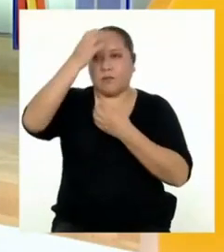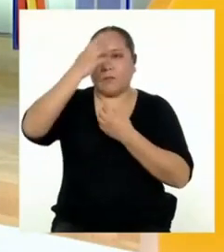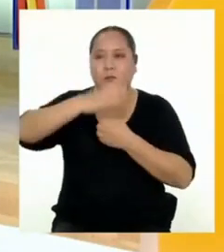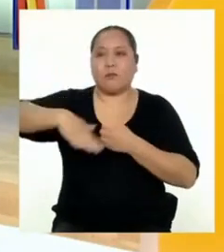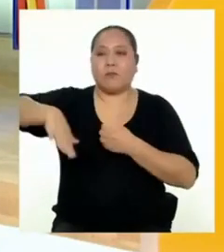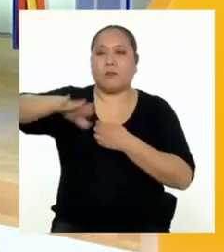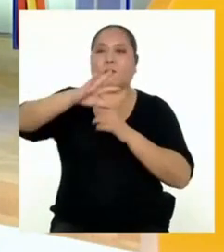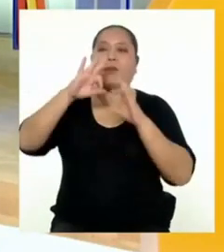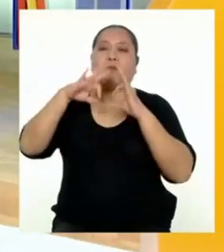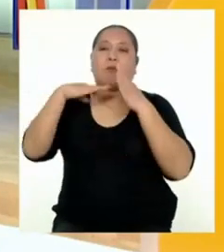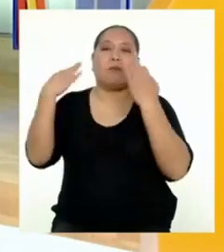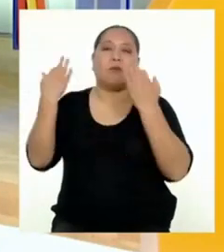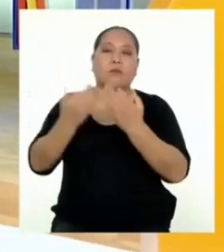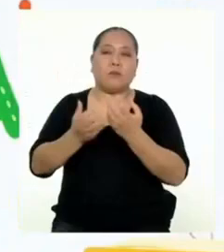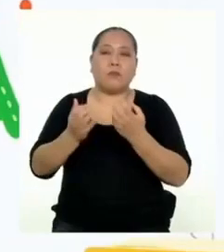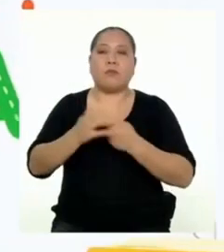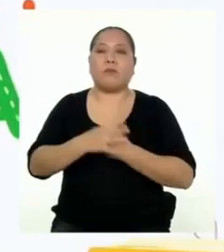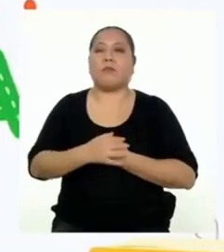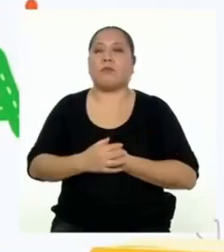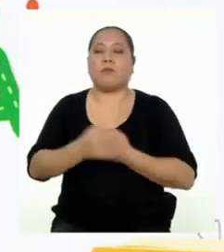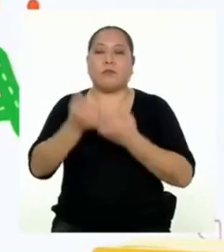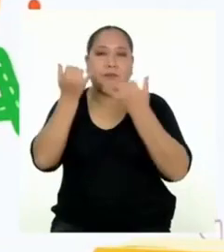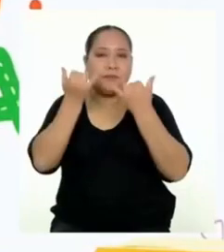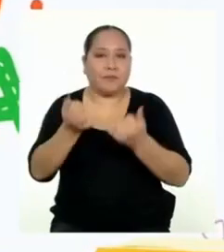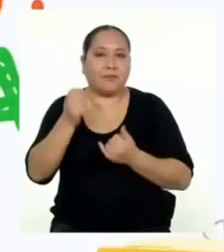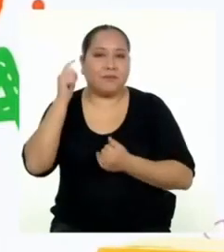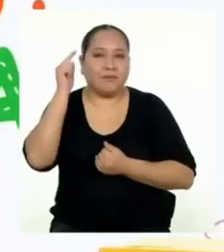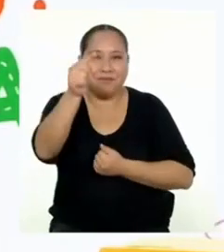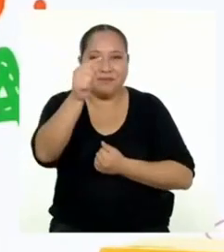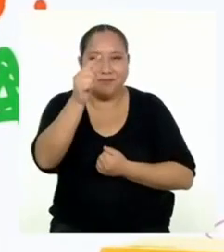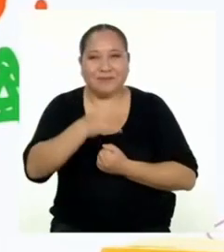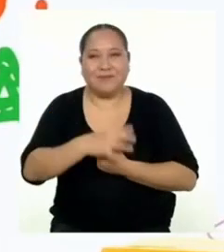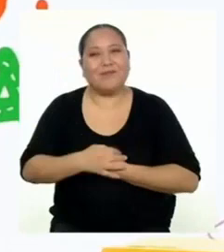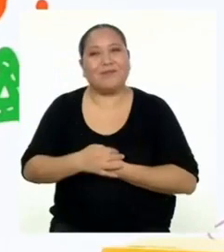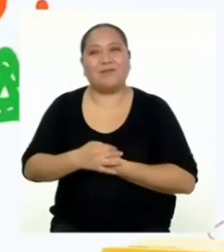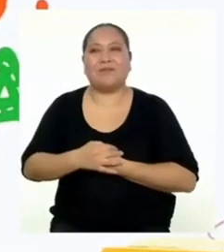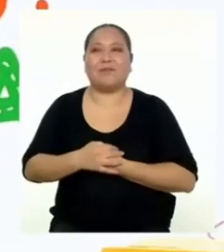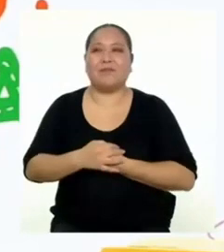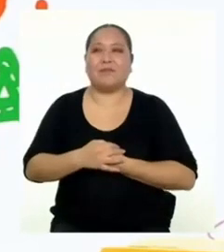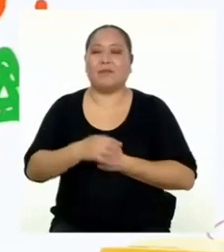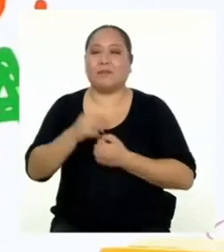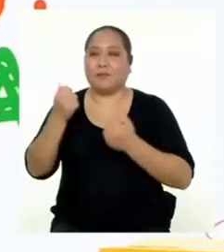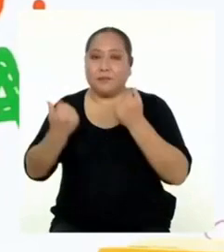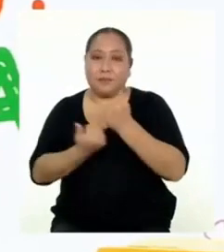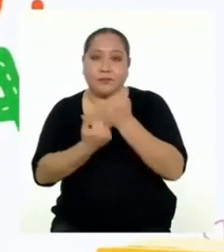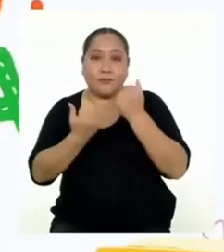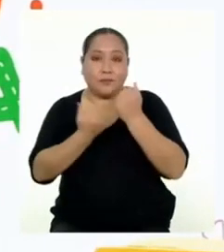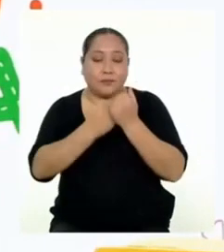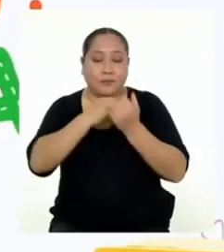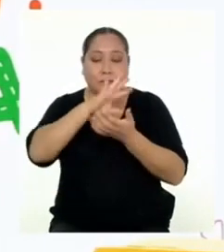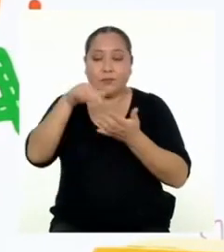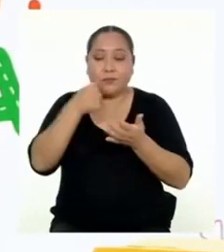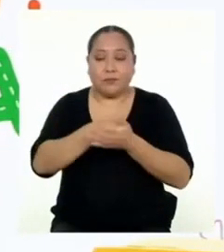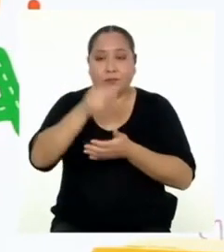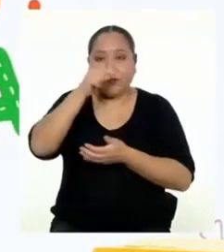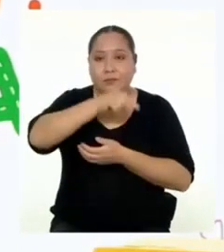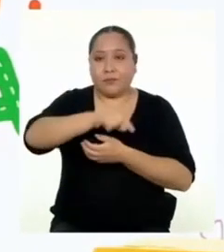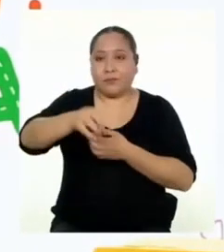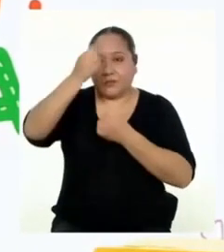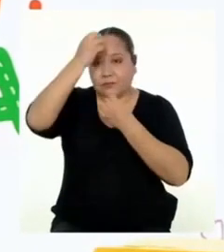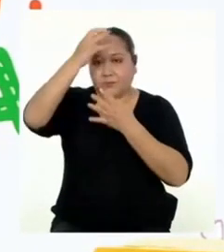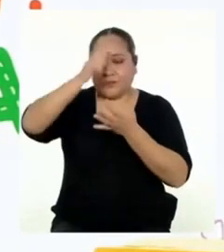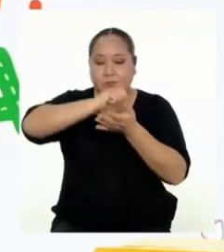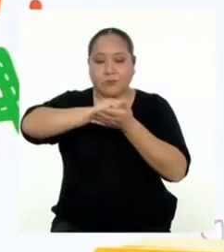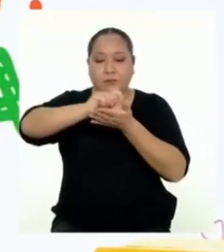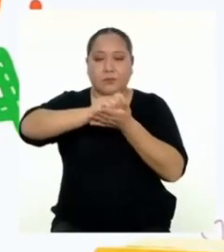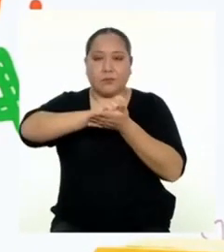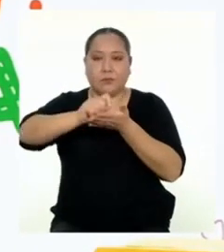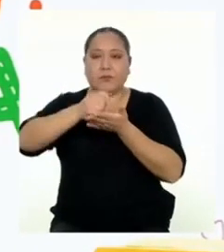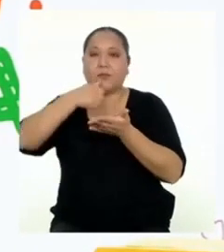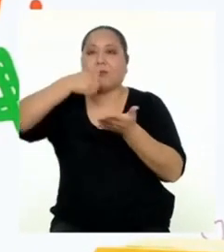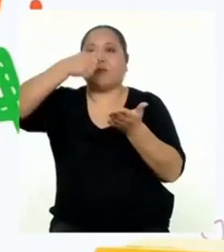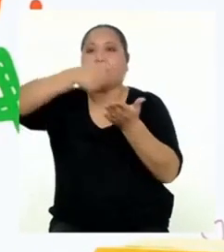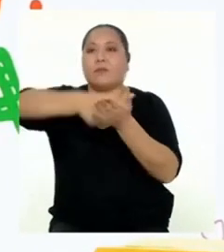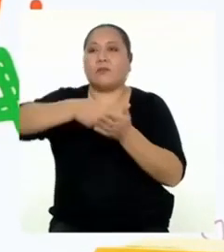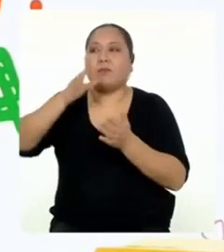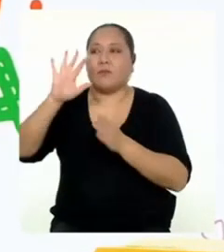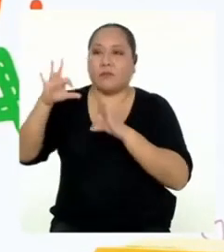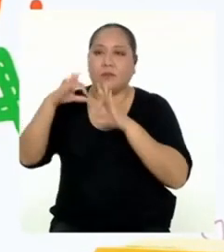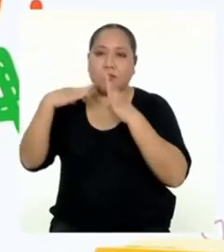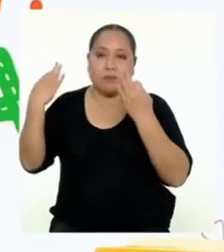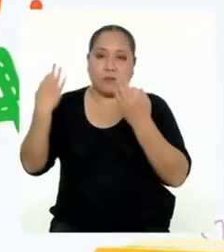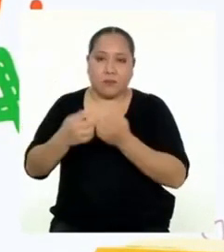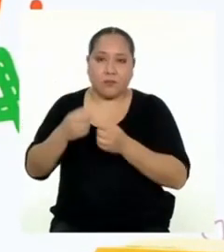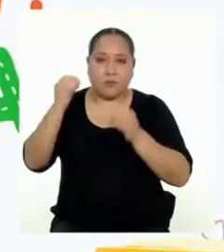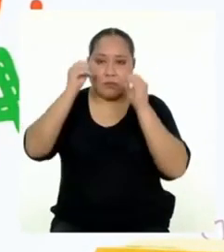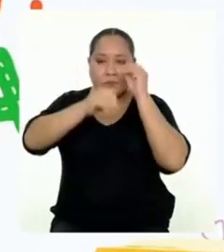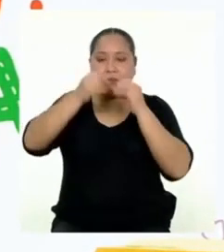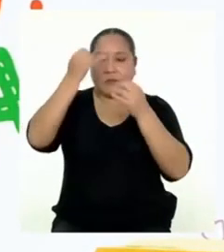con nuestras familias. Ahora te toca a ti. Apóyate en toda esta información y escribe una carta a tus familiares